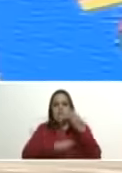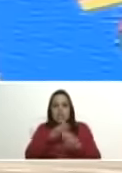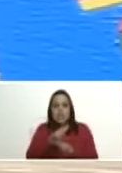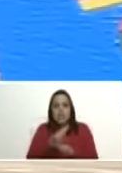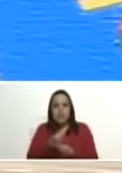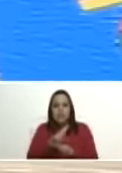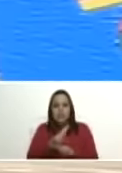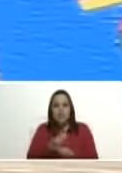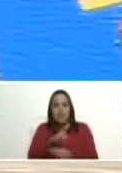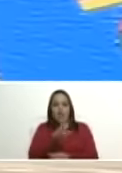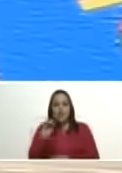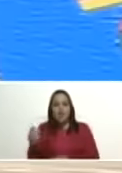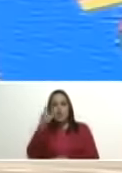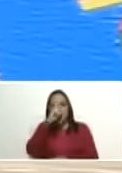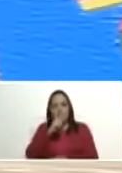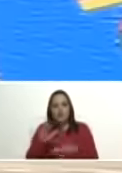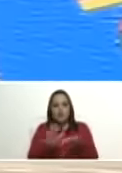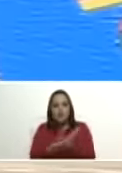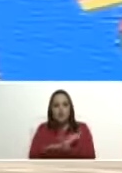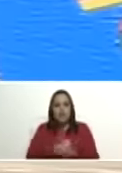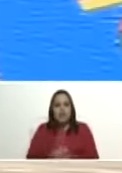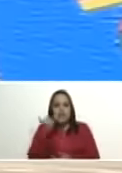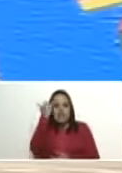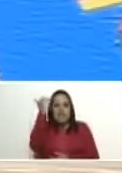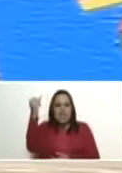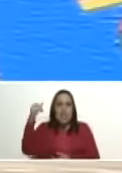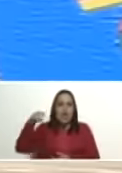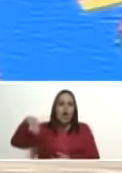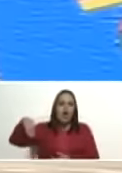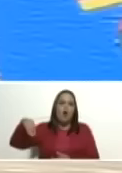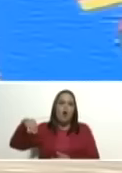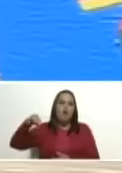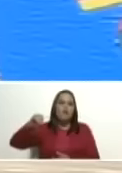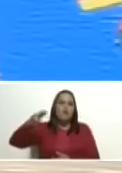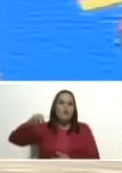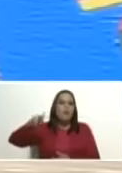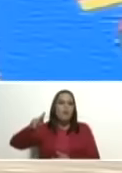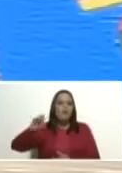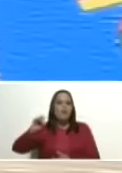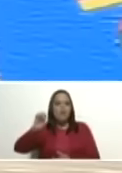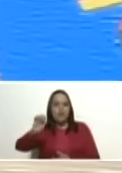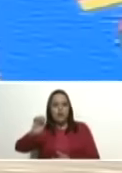cumpliendo 200 años de la doctrina Monroe,